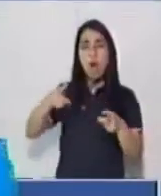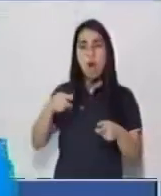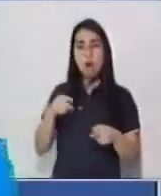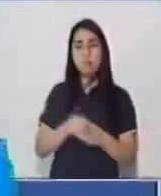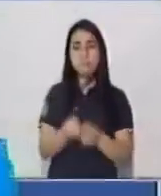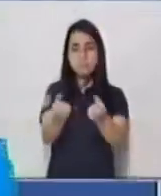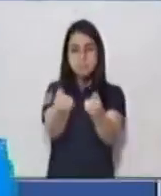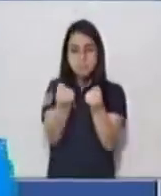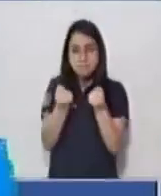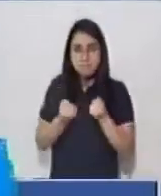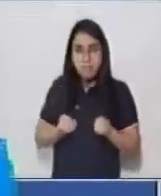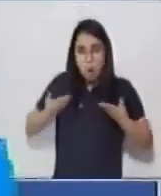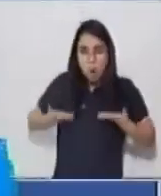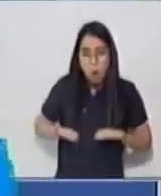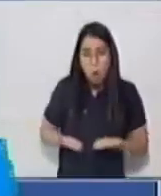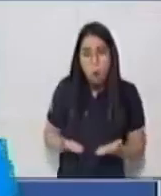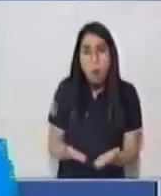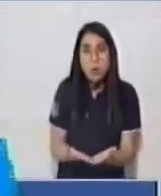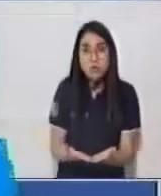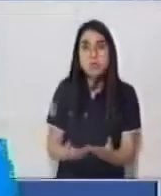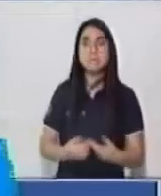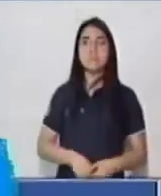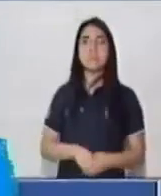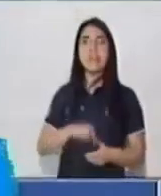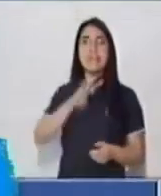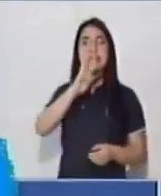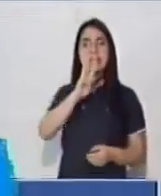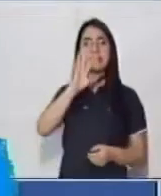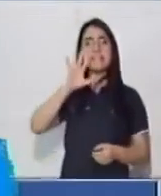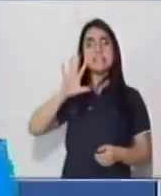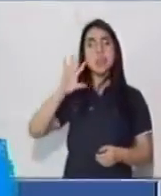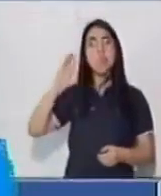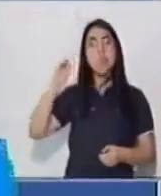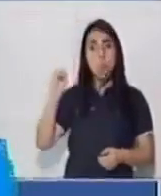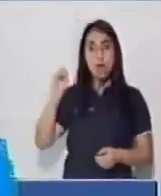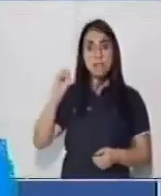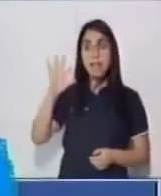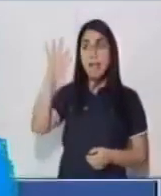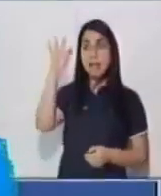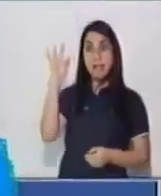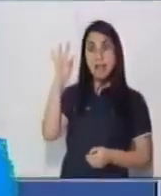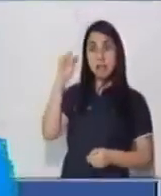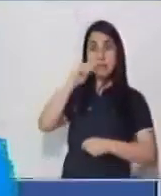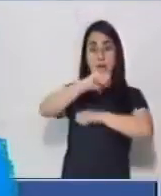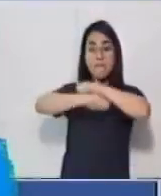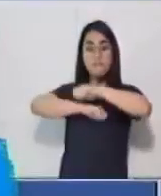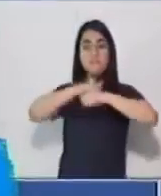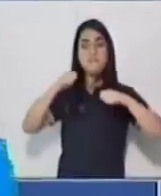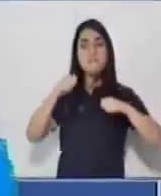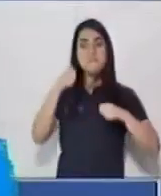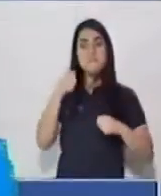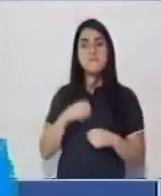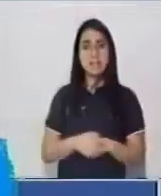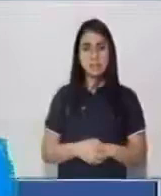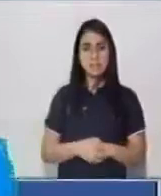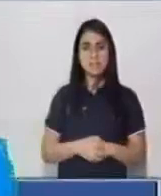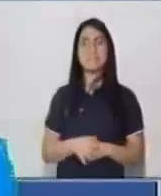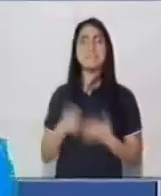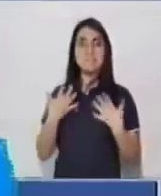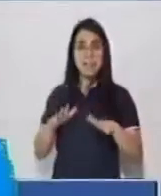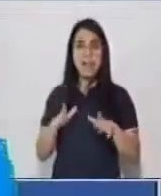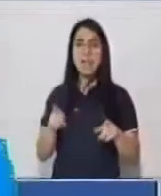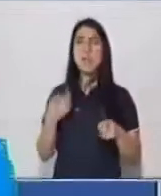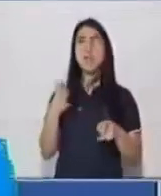para poder meter ya el pastel al horno y lo vamos a hornear alrededor de 40 minutos. De 40 a